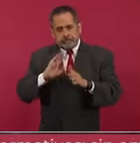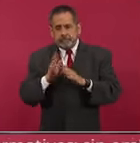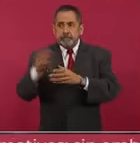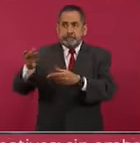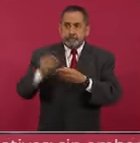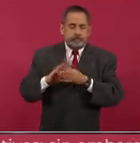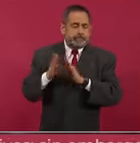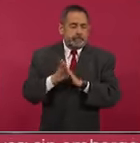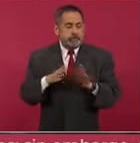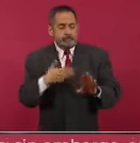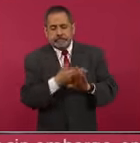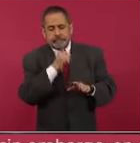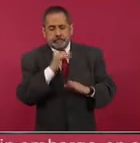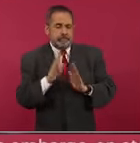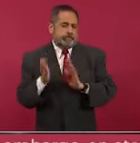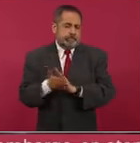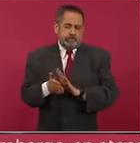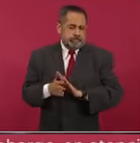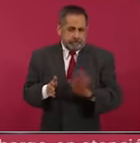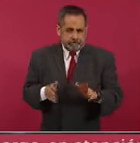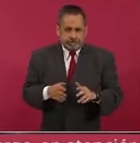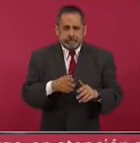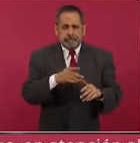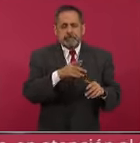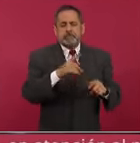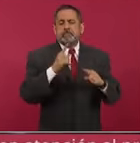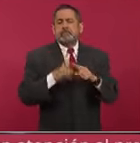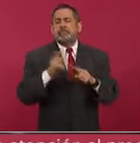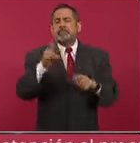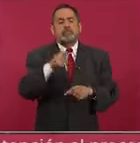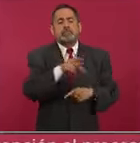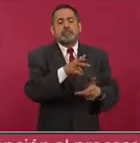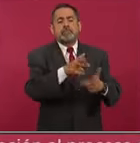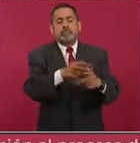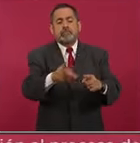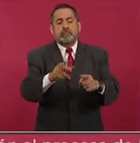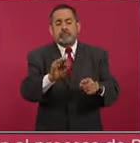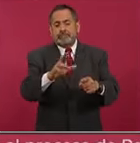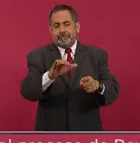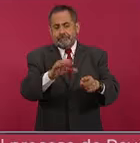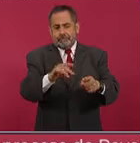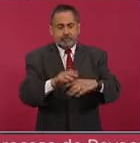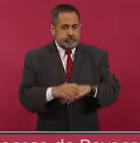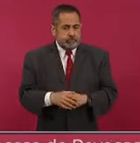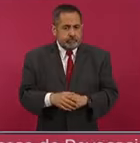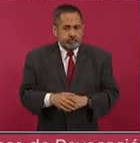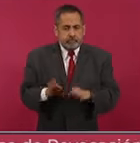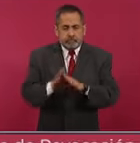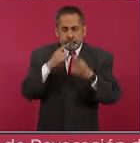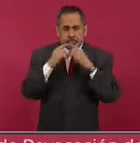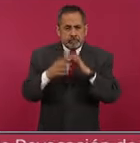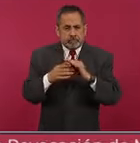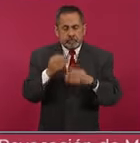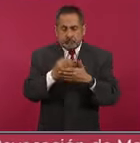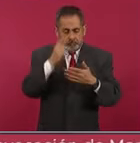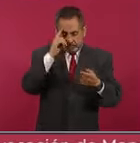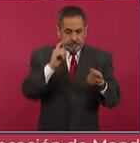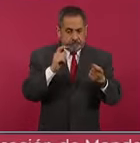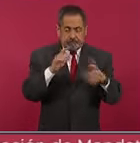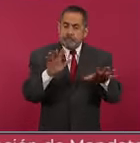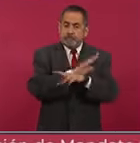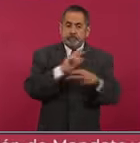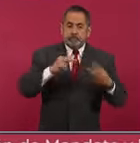Gertz contra ellas por el asesinato de Federico Gertz en 2016 y 2017, hasta en dos ocasiones cambió de criterio ya